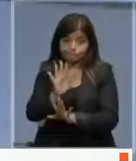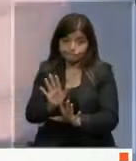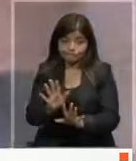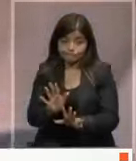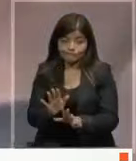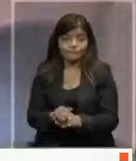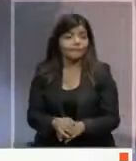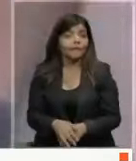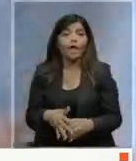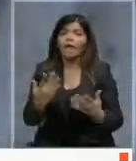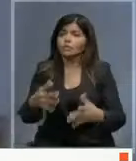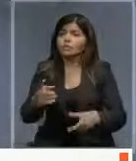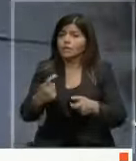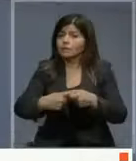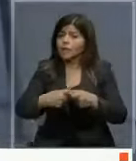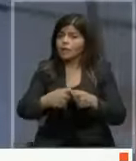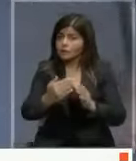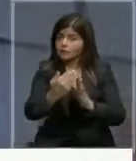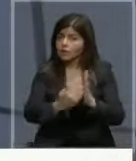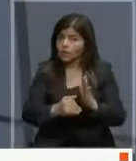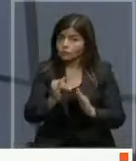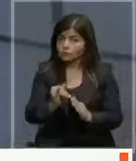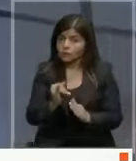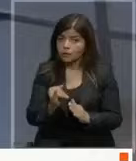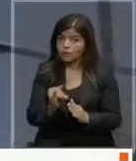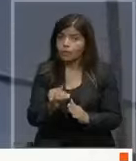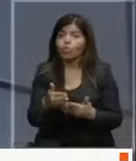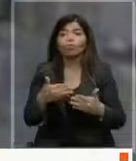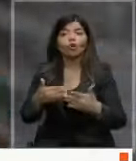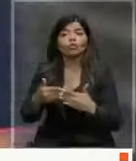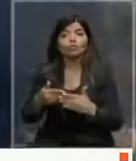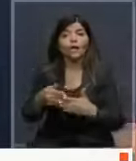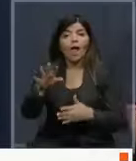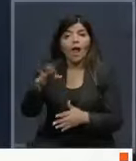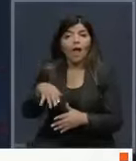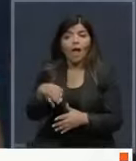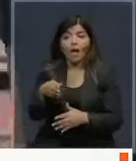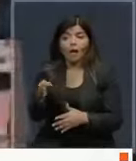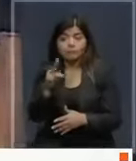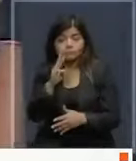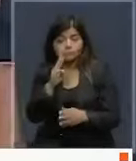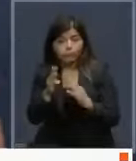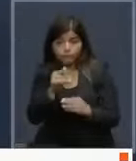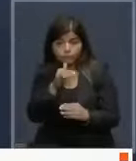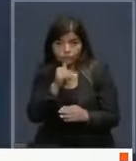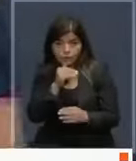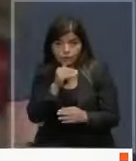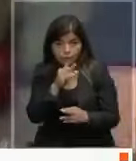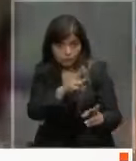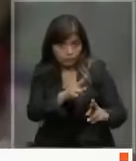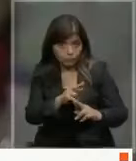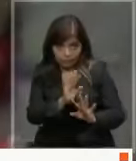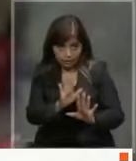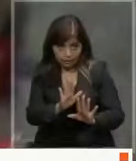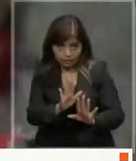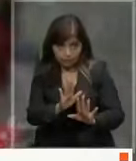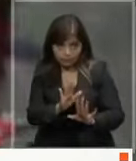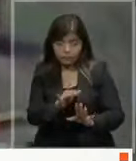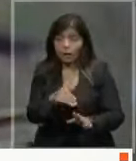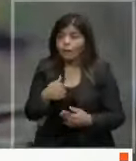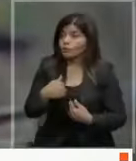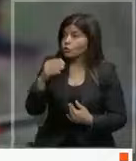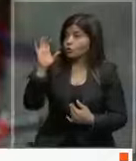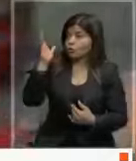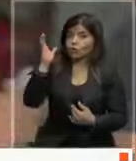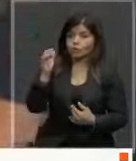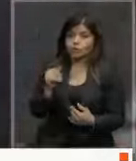registrada ya está registrada pero ese registro no aparece en la página no me van a dar respuesta